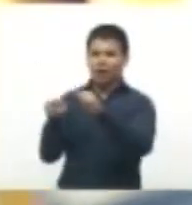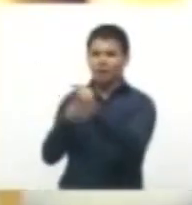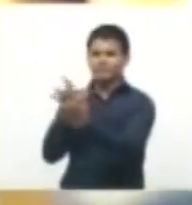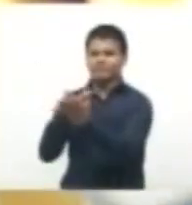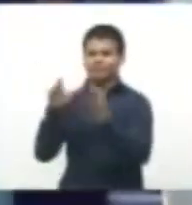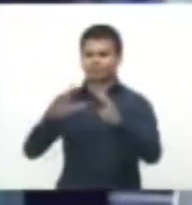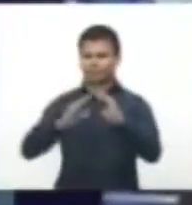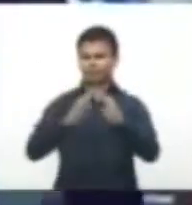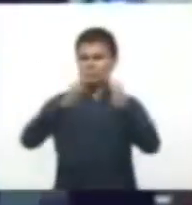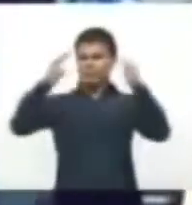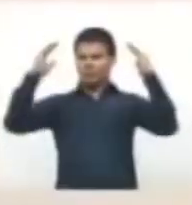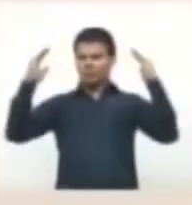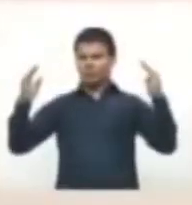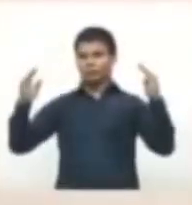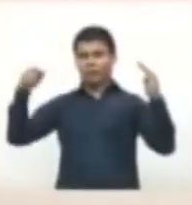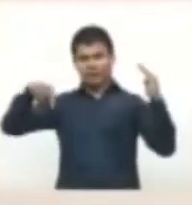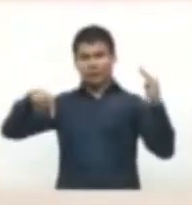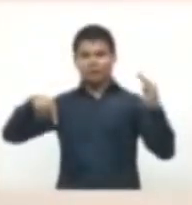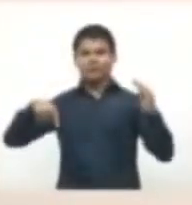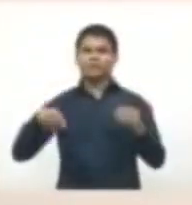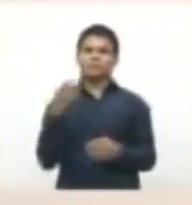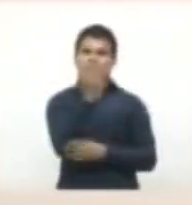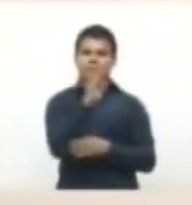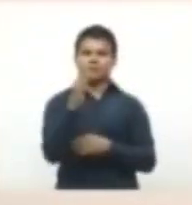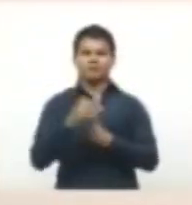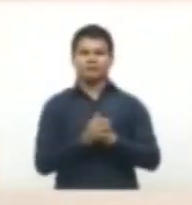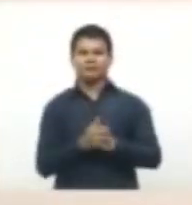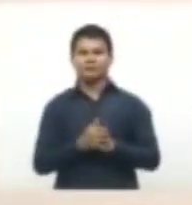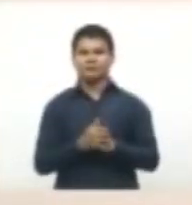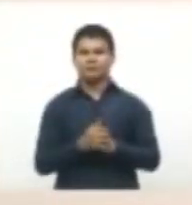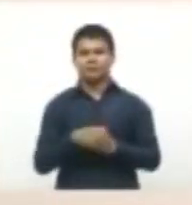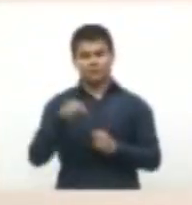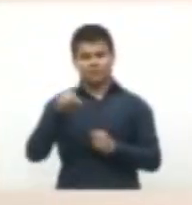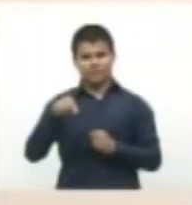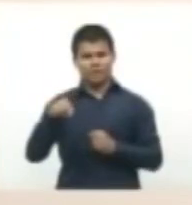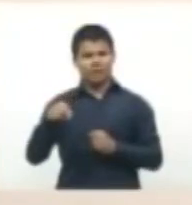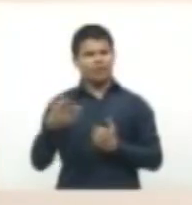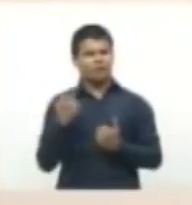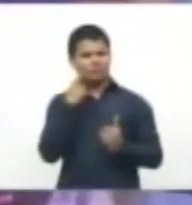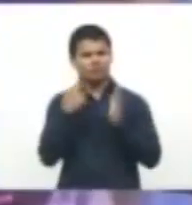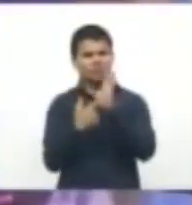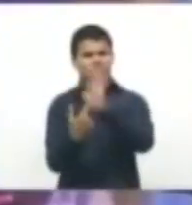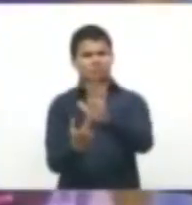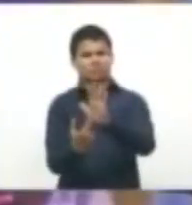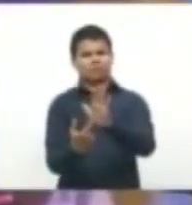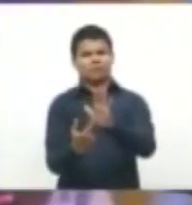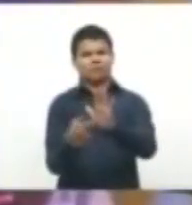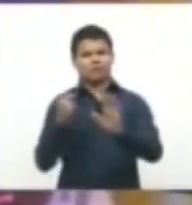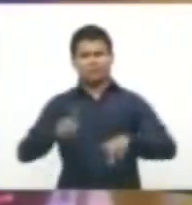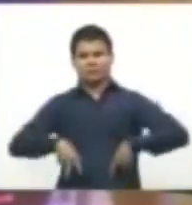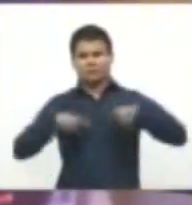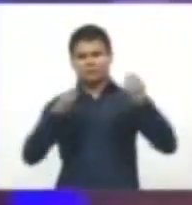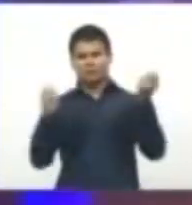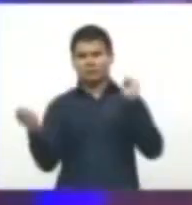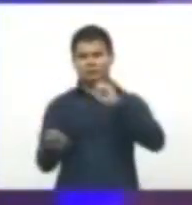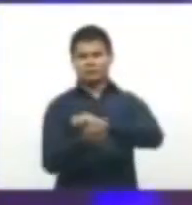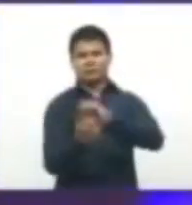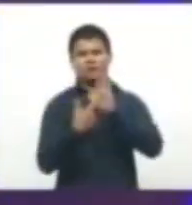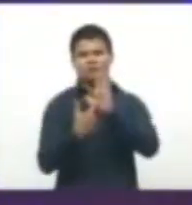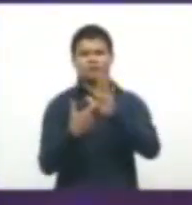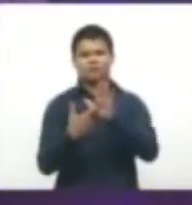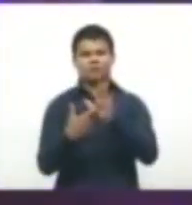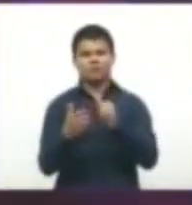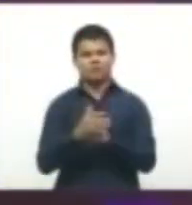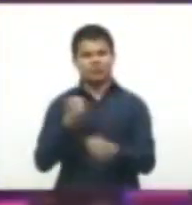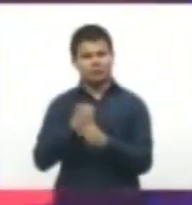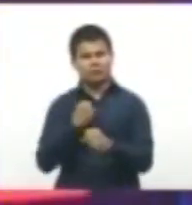mansión aquí en Barranquilla. Asimismo, Calliope llega con grandes sorpresas que le han cambiado su vida abriéndole las puertas al éxito. Estamos